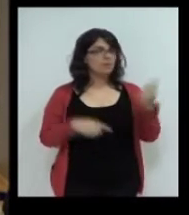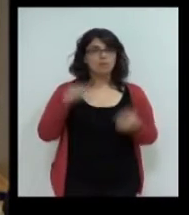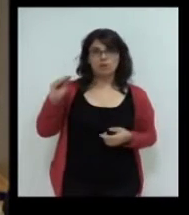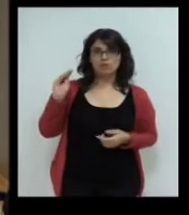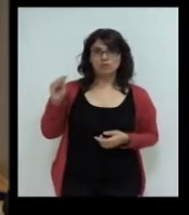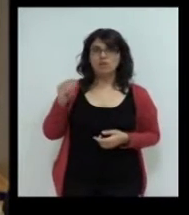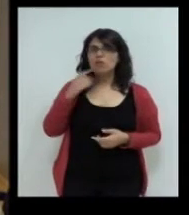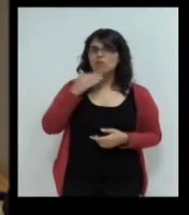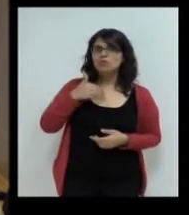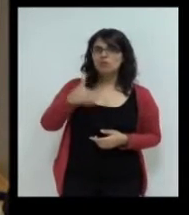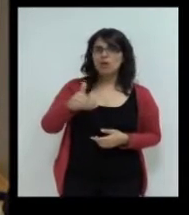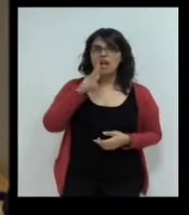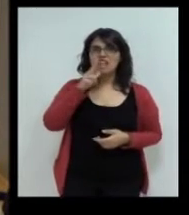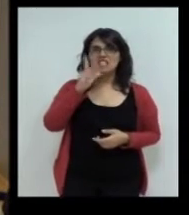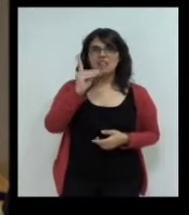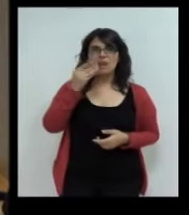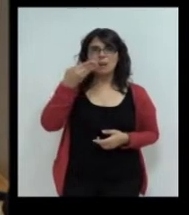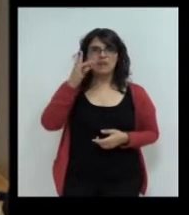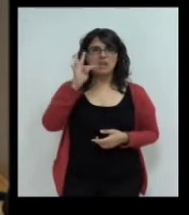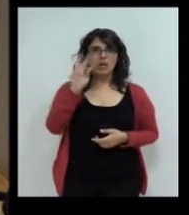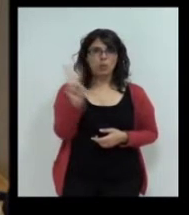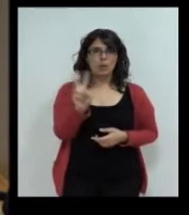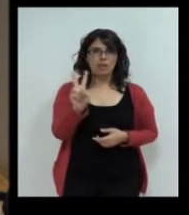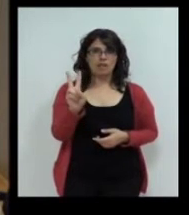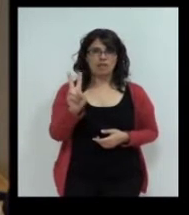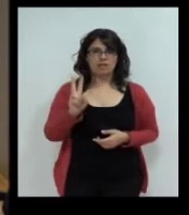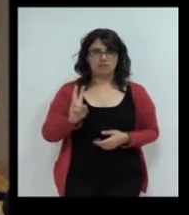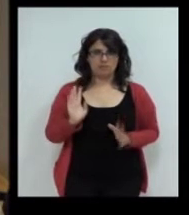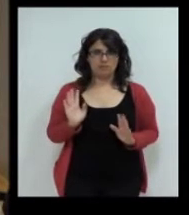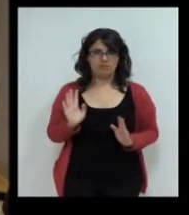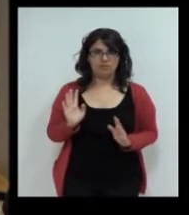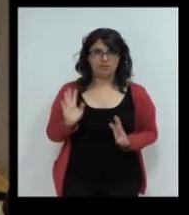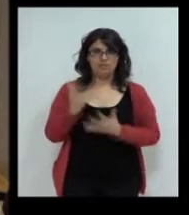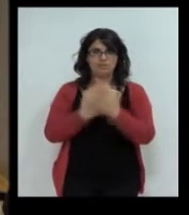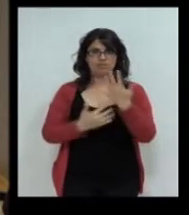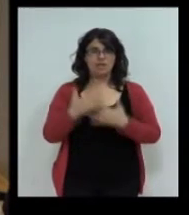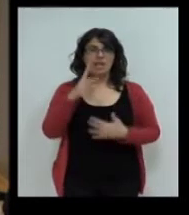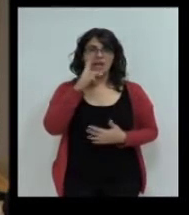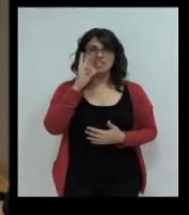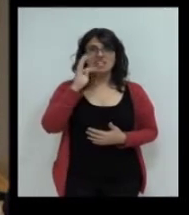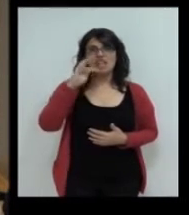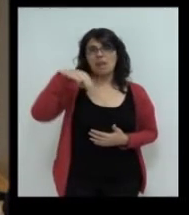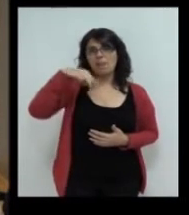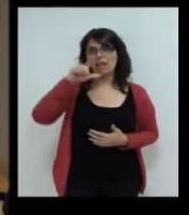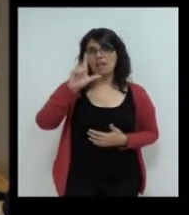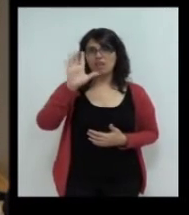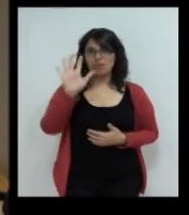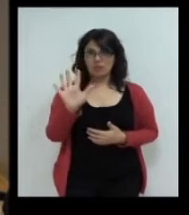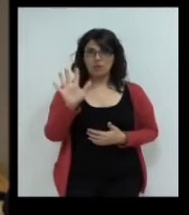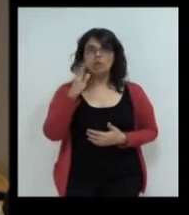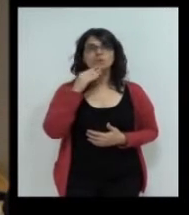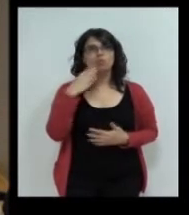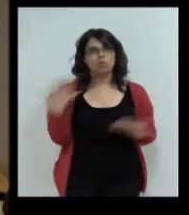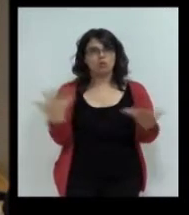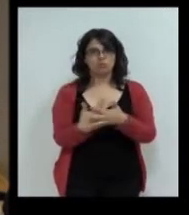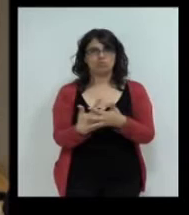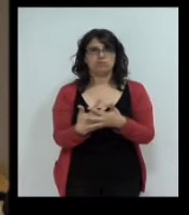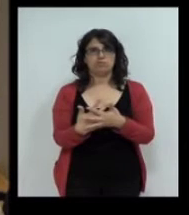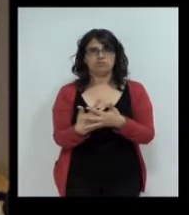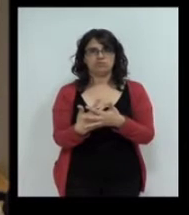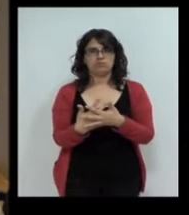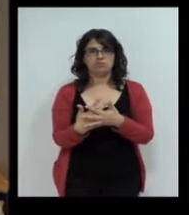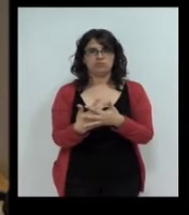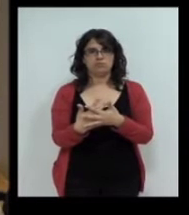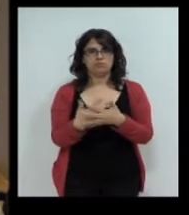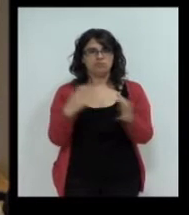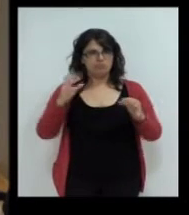Donde bueno, tenemos si tantas esperanzas. Todos tenemos... Mira, el HbbTV conjugado con el HTML5 puede ser una cosa muy buena, que sería el HbbTV 2.0.